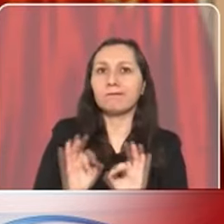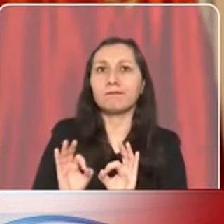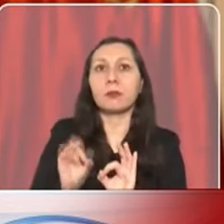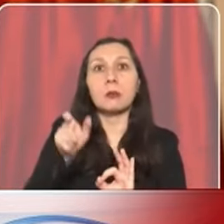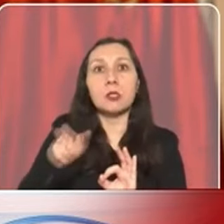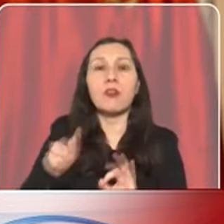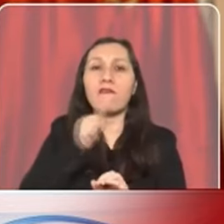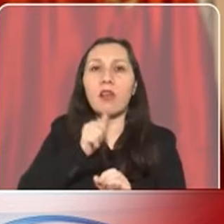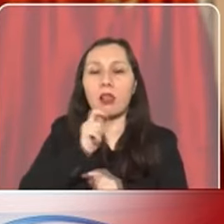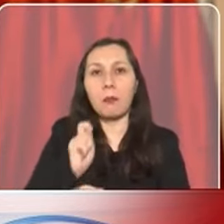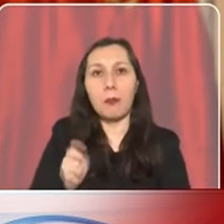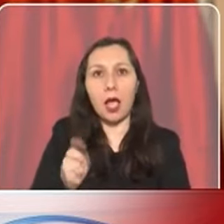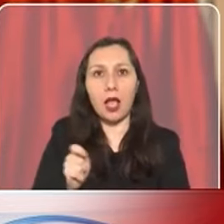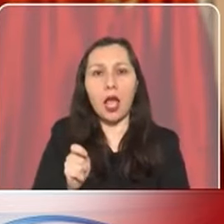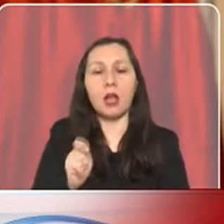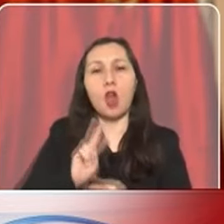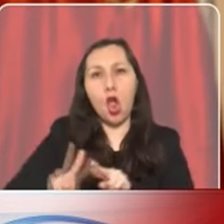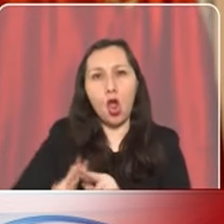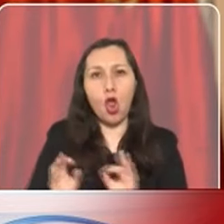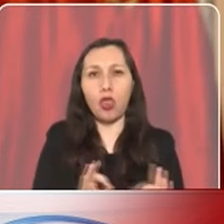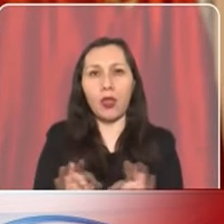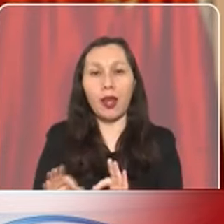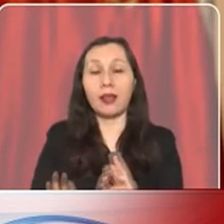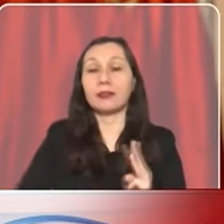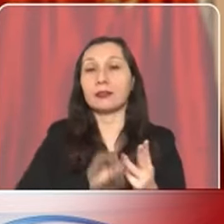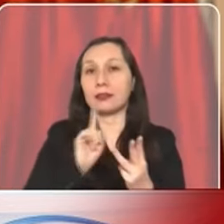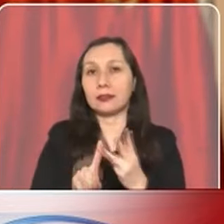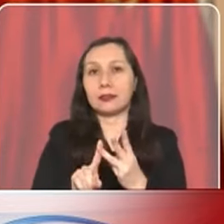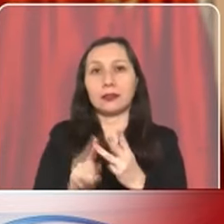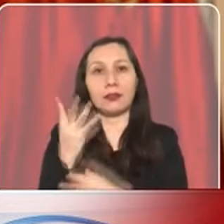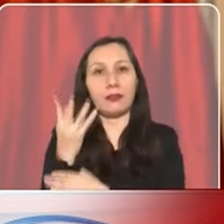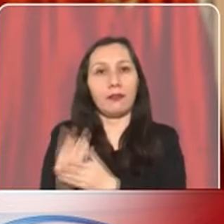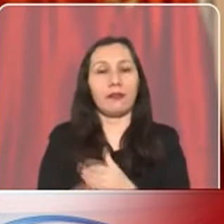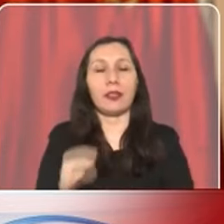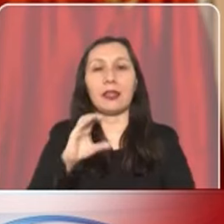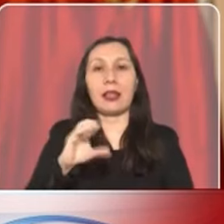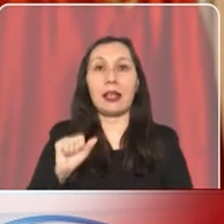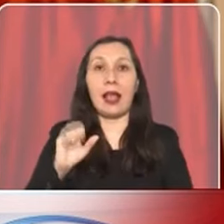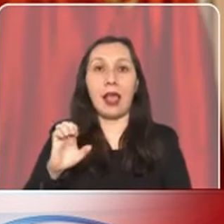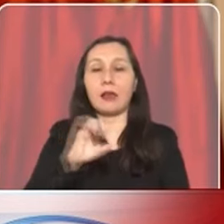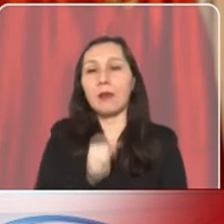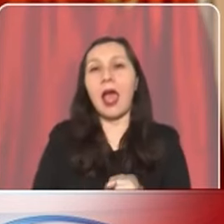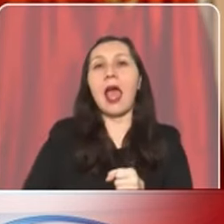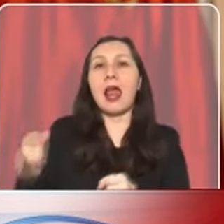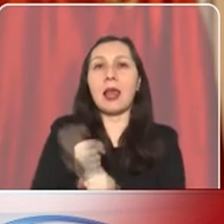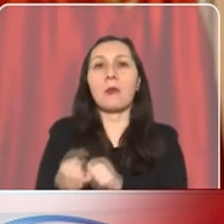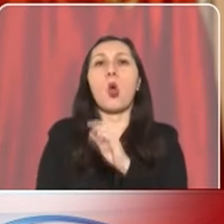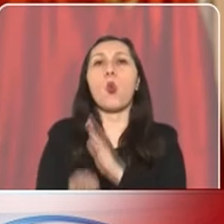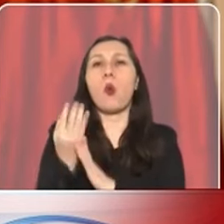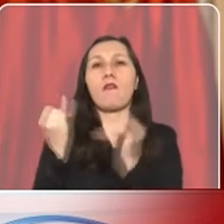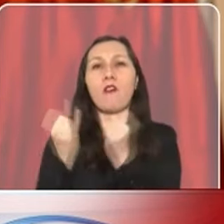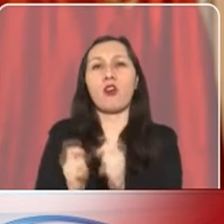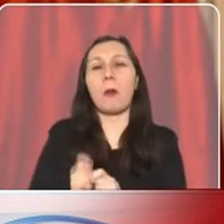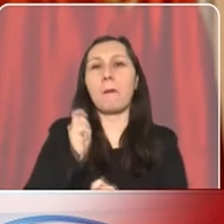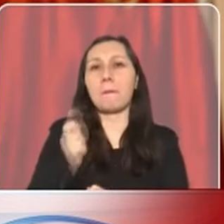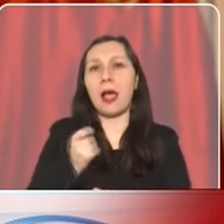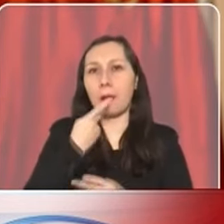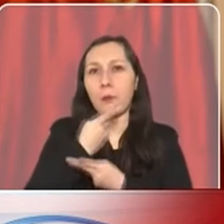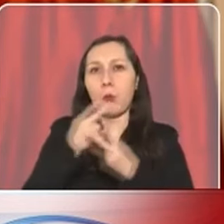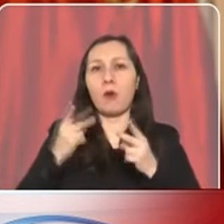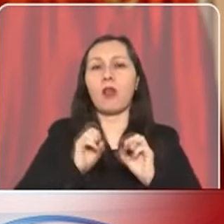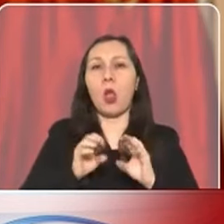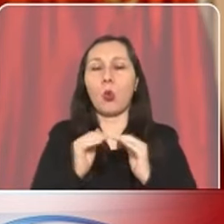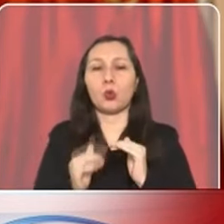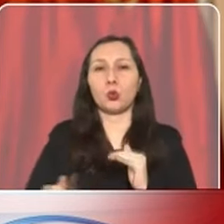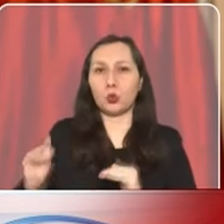quienes aún deban. Tres, terminar con el CAE reemplazándolo por un nuevo instrumento de financiamiento público de la educación